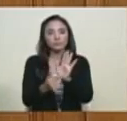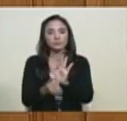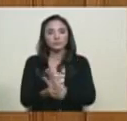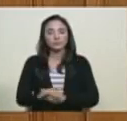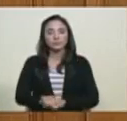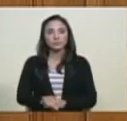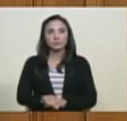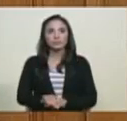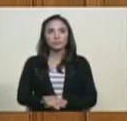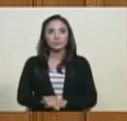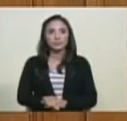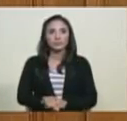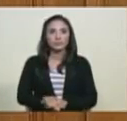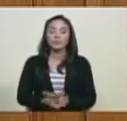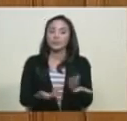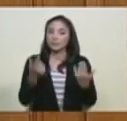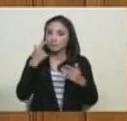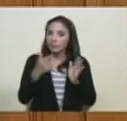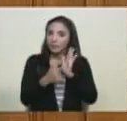Ahí ustedes van a ver